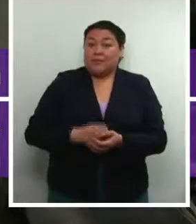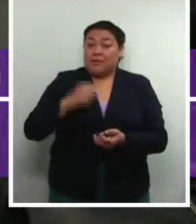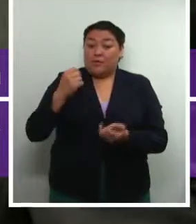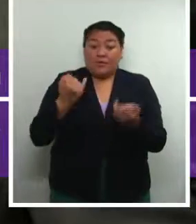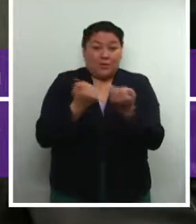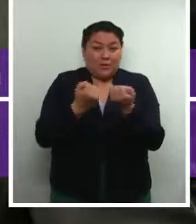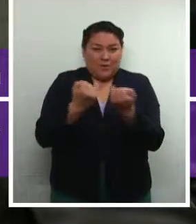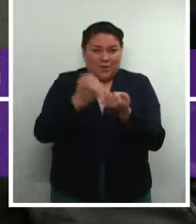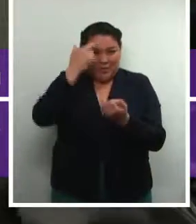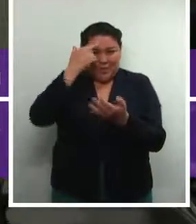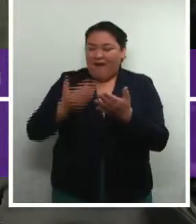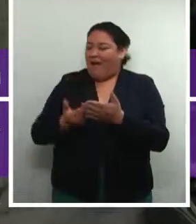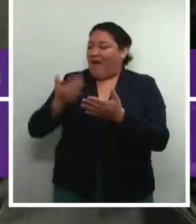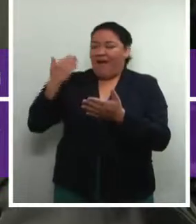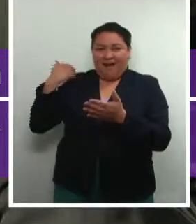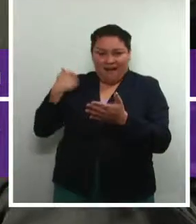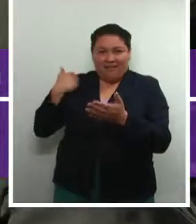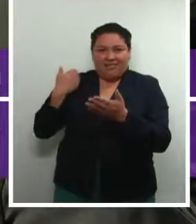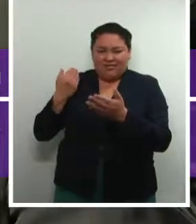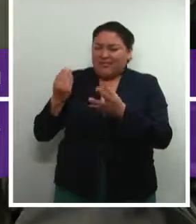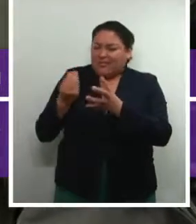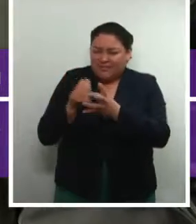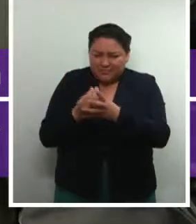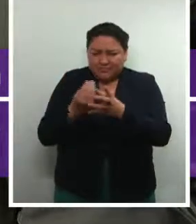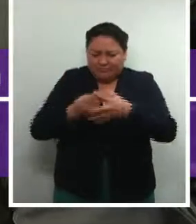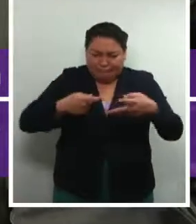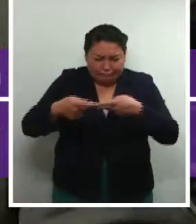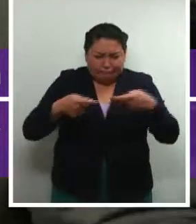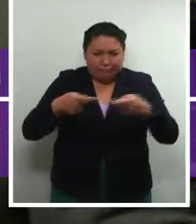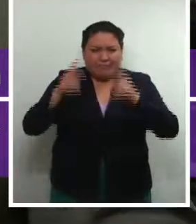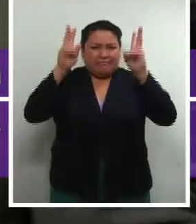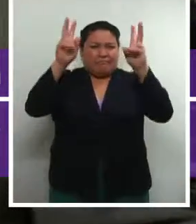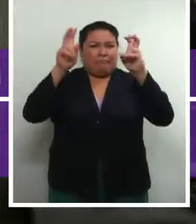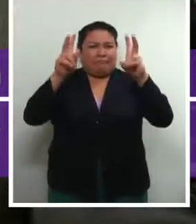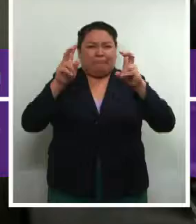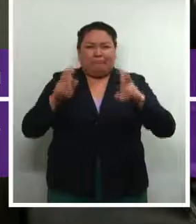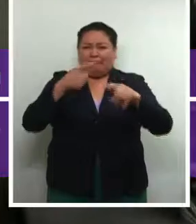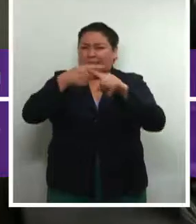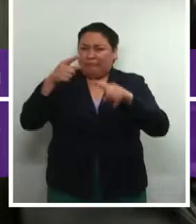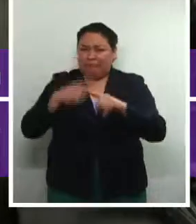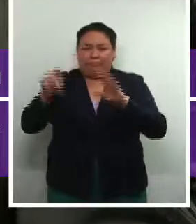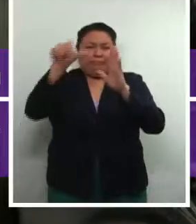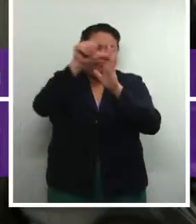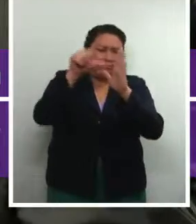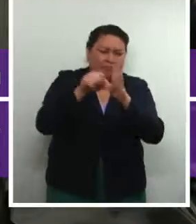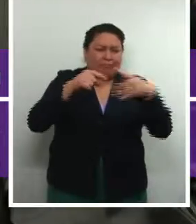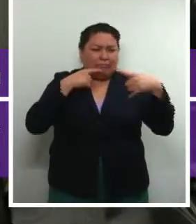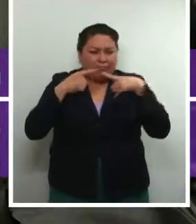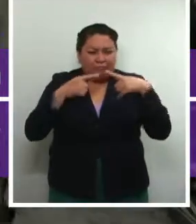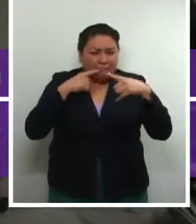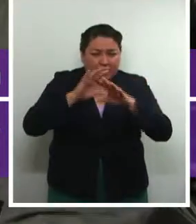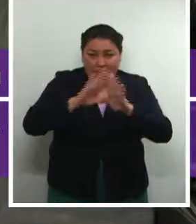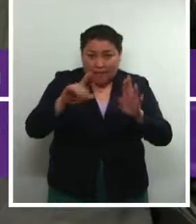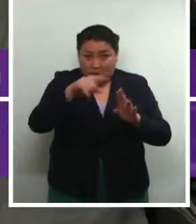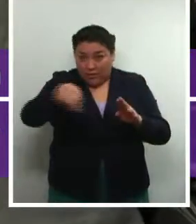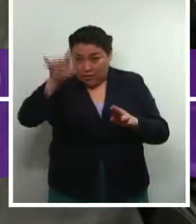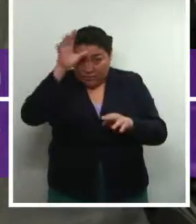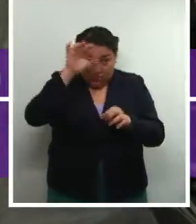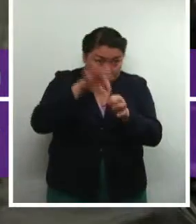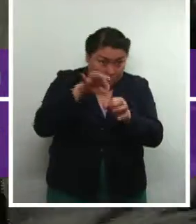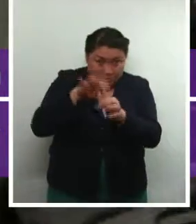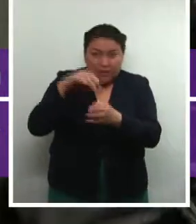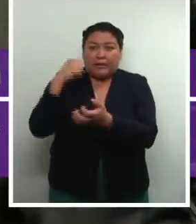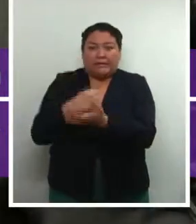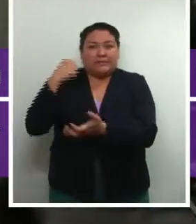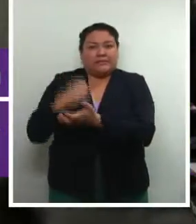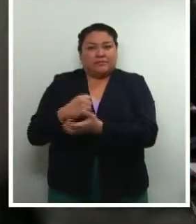reunión anterior se abordaron diversos temas, diversos artículos que fueron aprobados en lo general